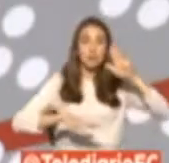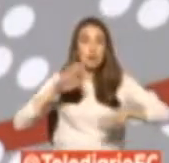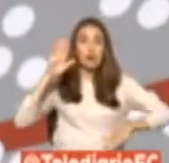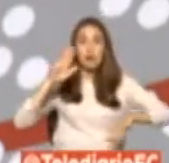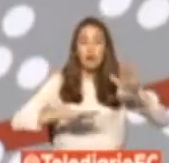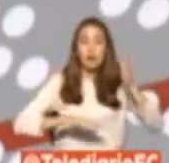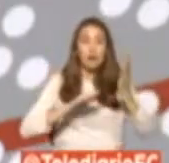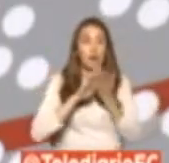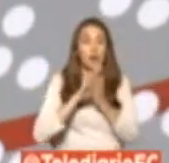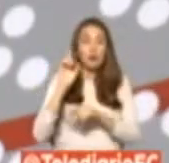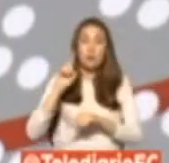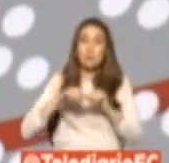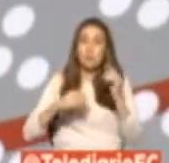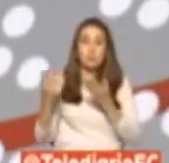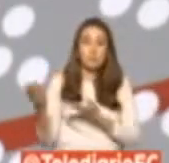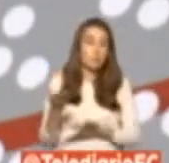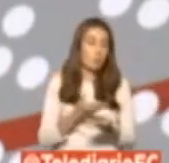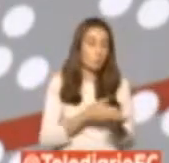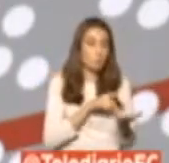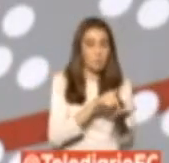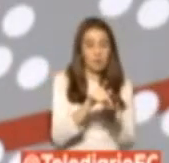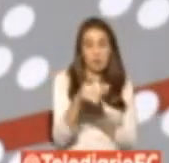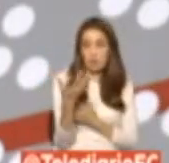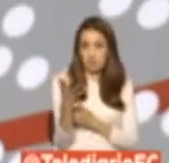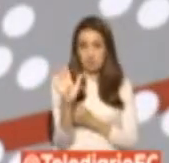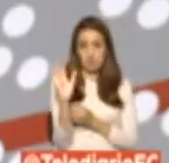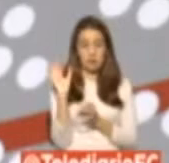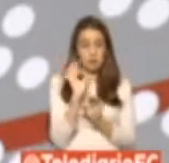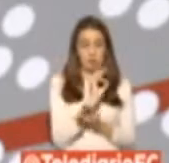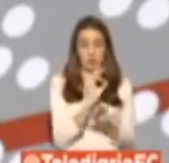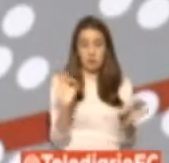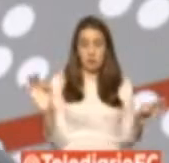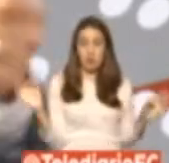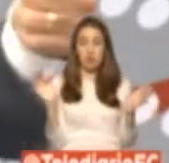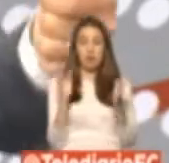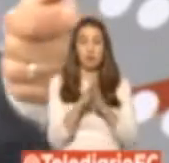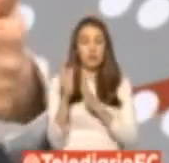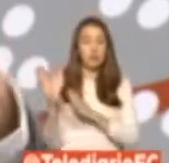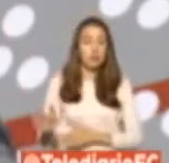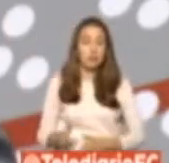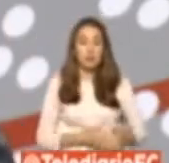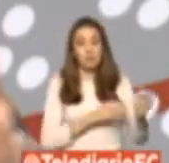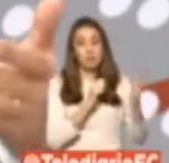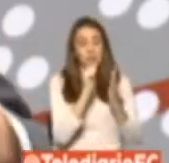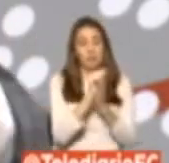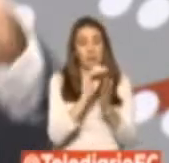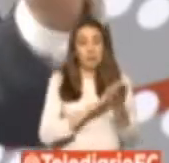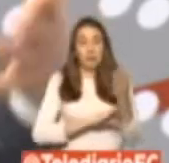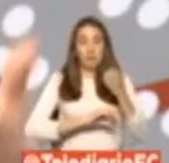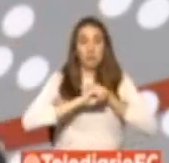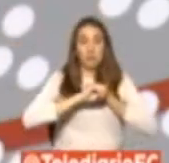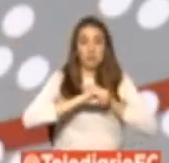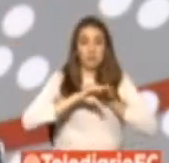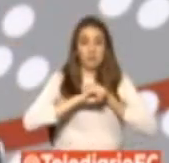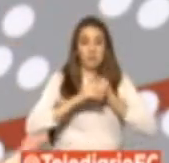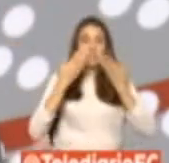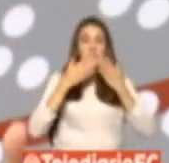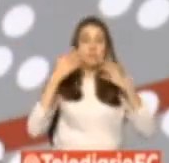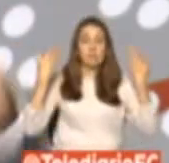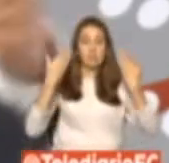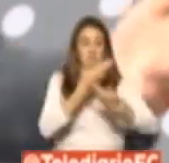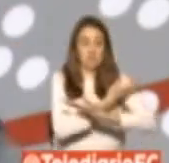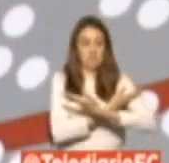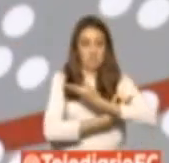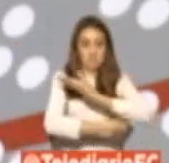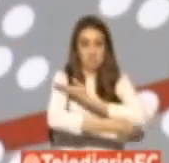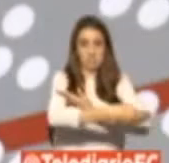el partido no paga. Dice, no hace ningún esfuerzo para pagar una propaganda, para pagar camisetas, no es